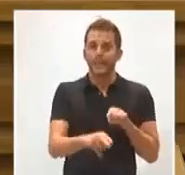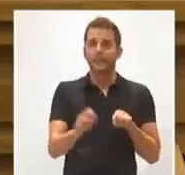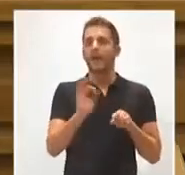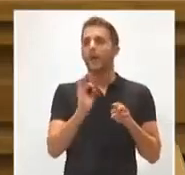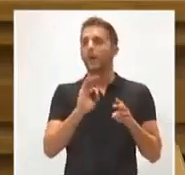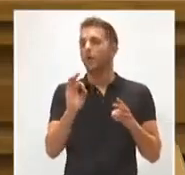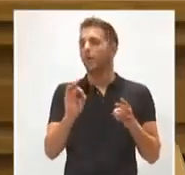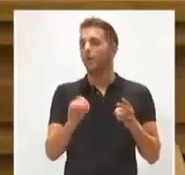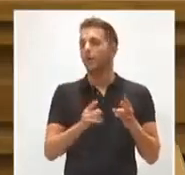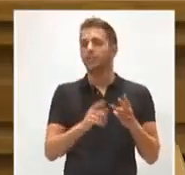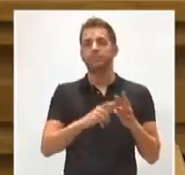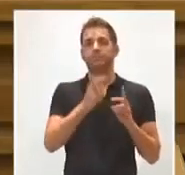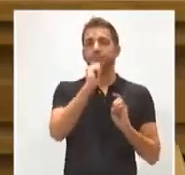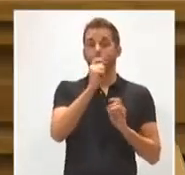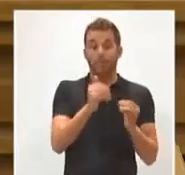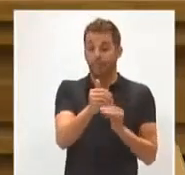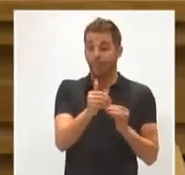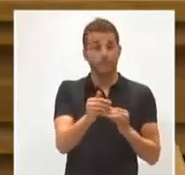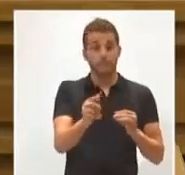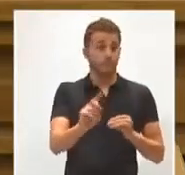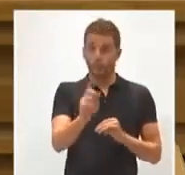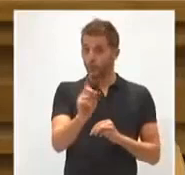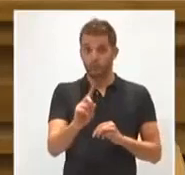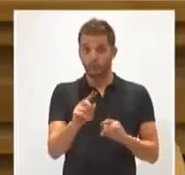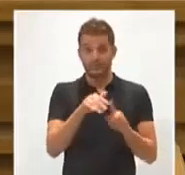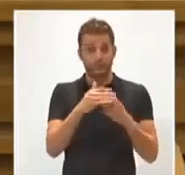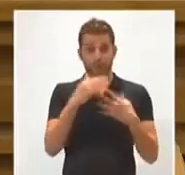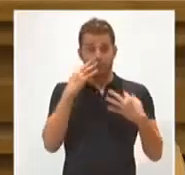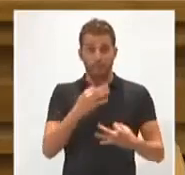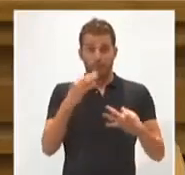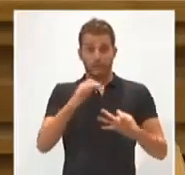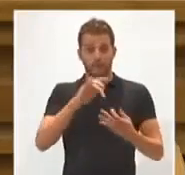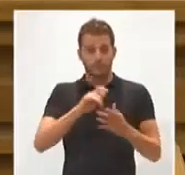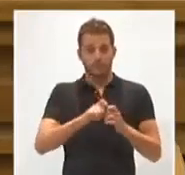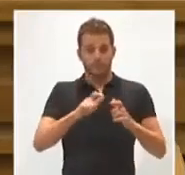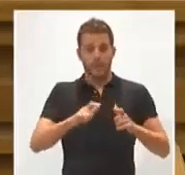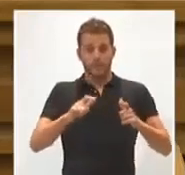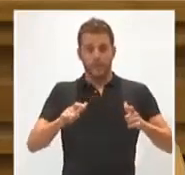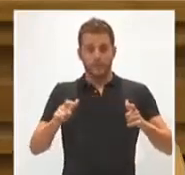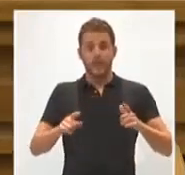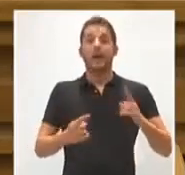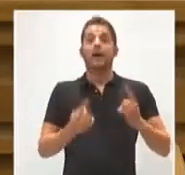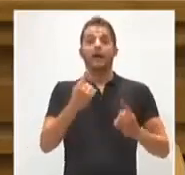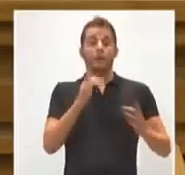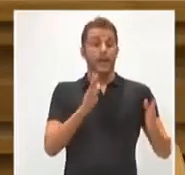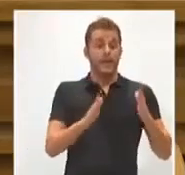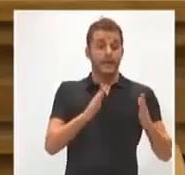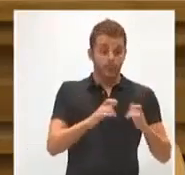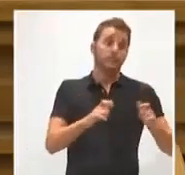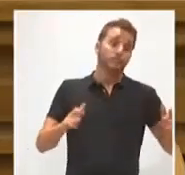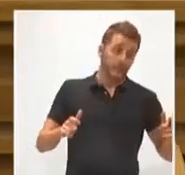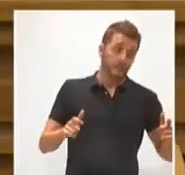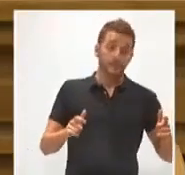el olivar dentro de unos meses en realidad hay una parte que crece estacionalmente como en toda españa' y hay una parte sustancial que tiene que ver